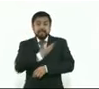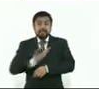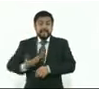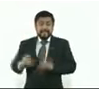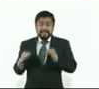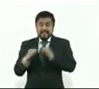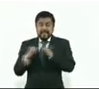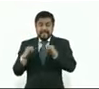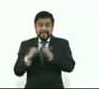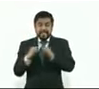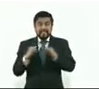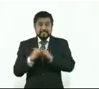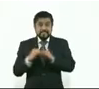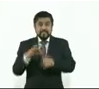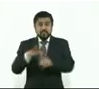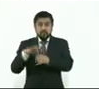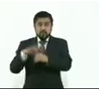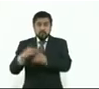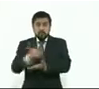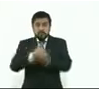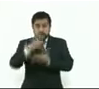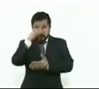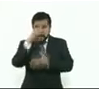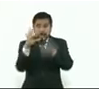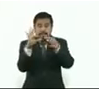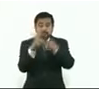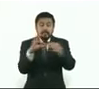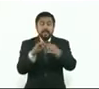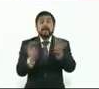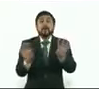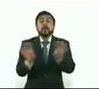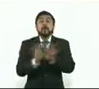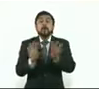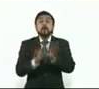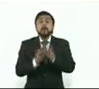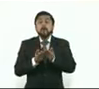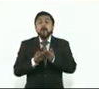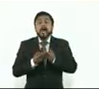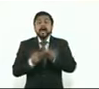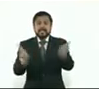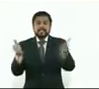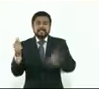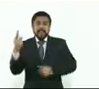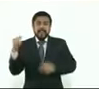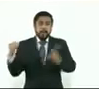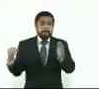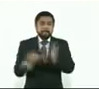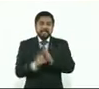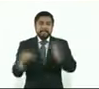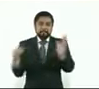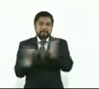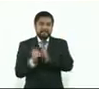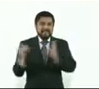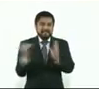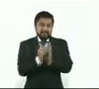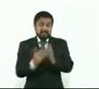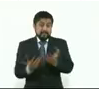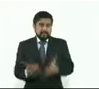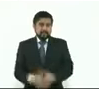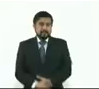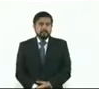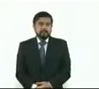aclare cómo se gastaron los recursos. ¿Pero sí hay manera de adelantar recursos para hacer pago de las prerrogativas? Vamos a verlo